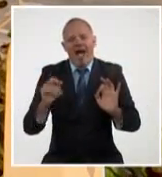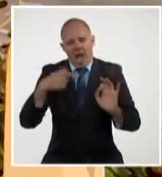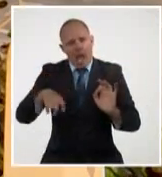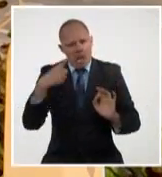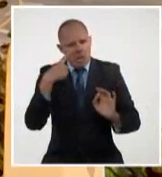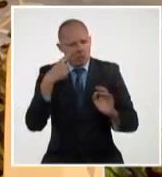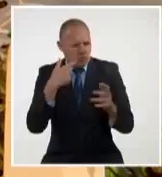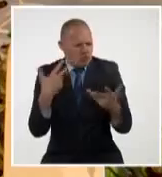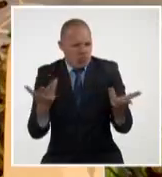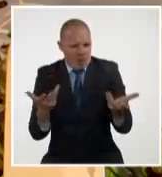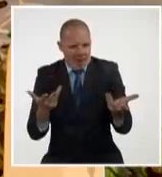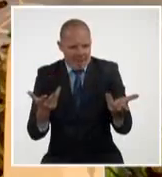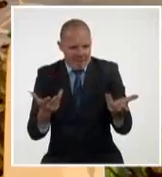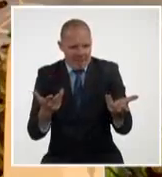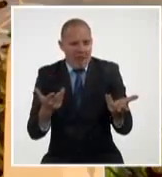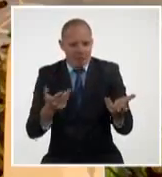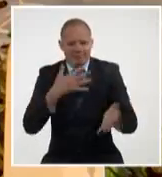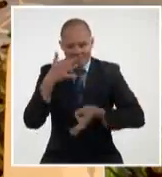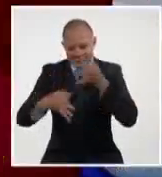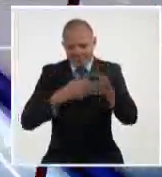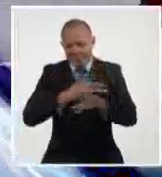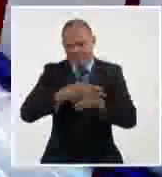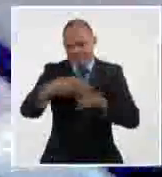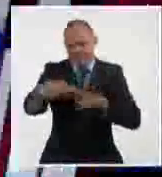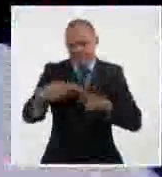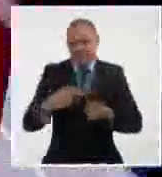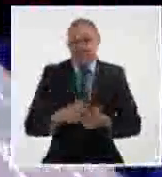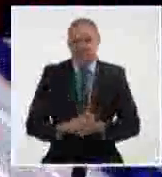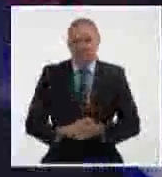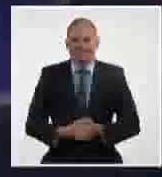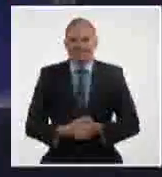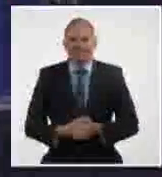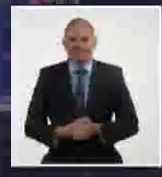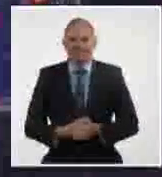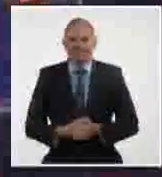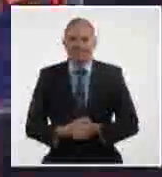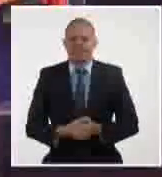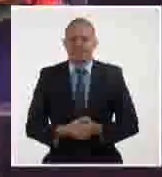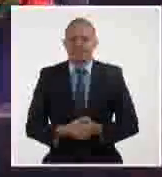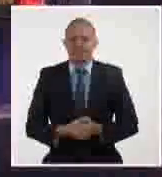el siguiente resumen desde la otra orilla.